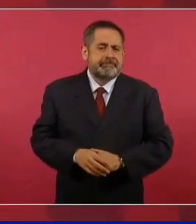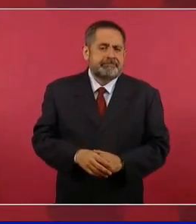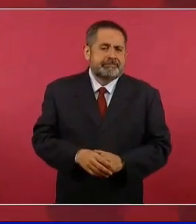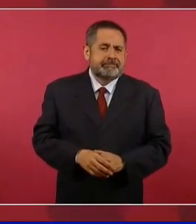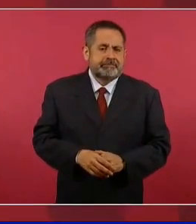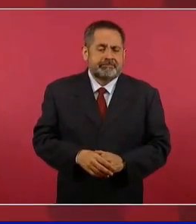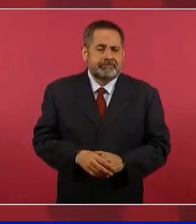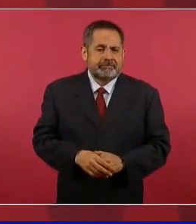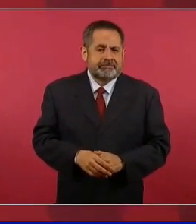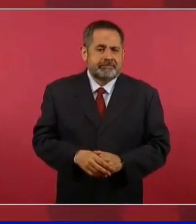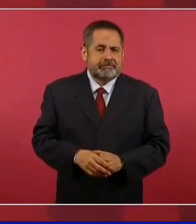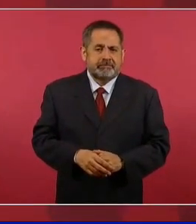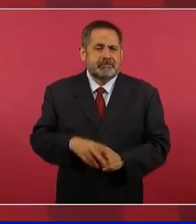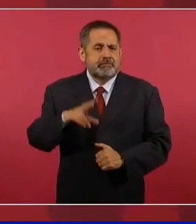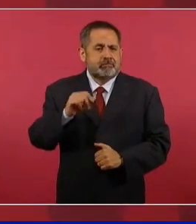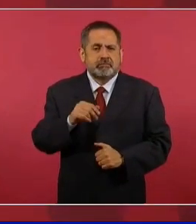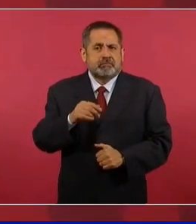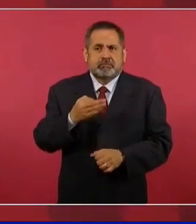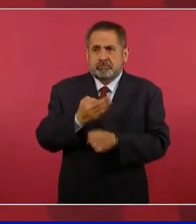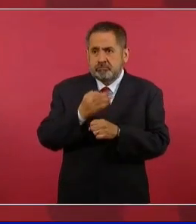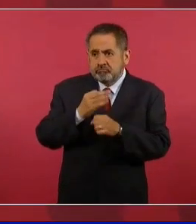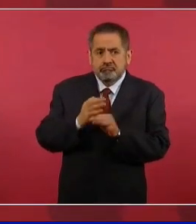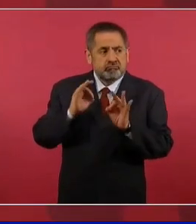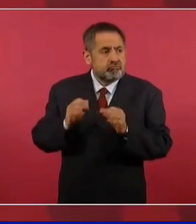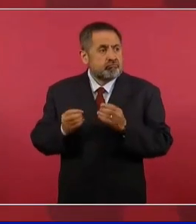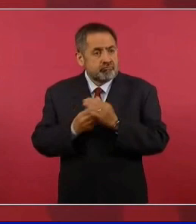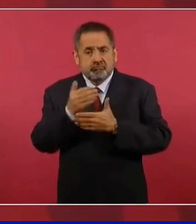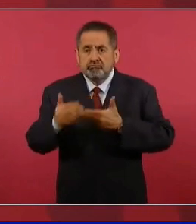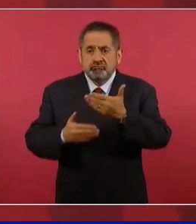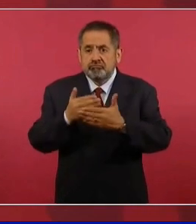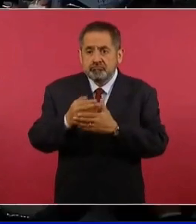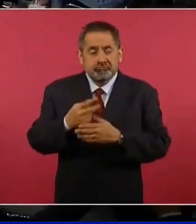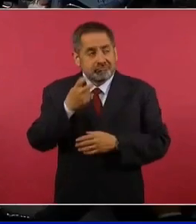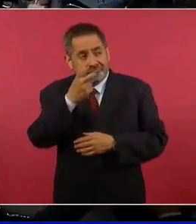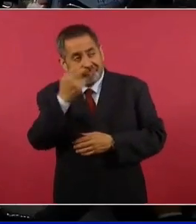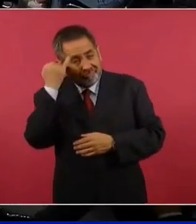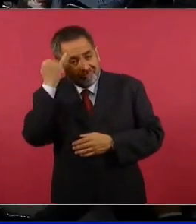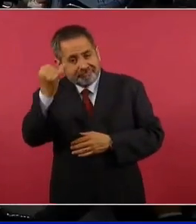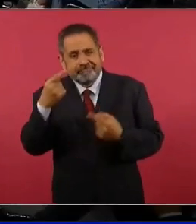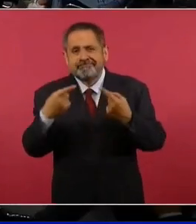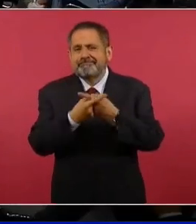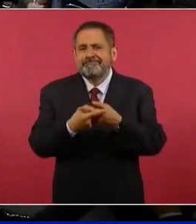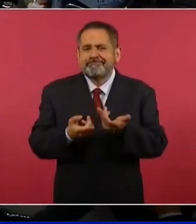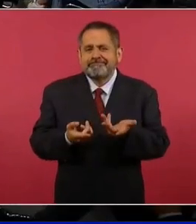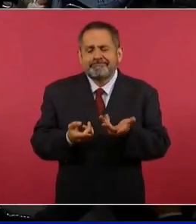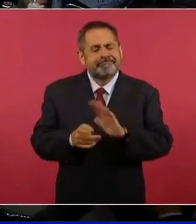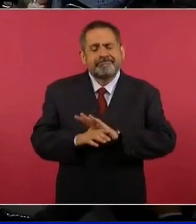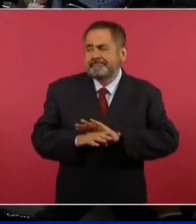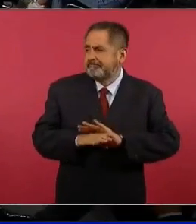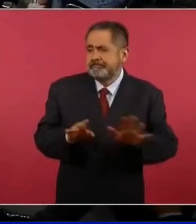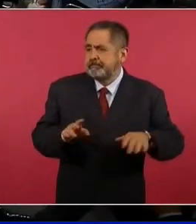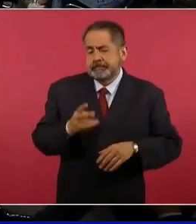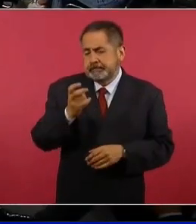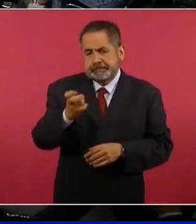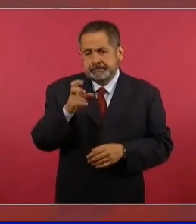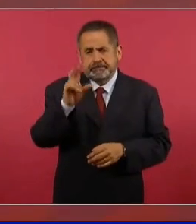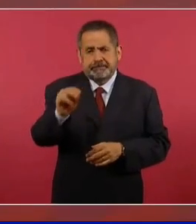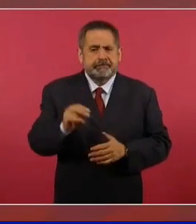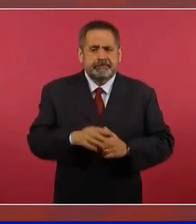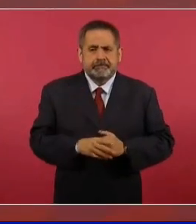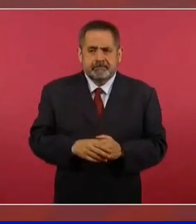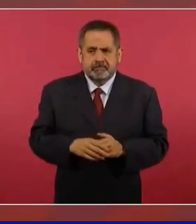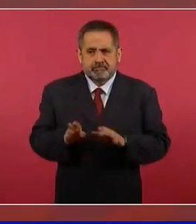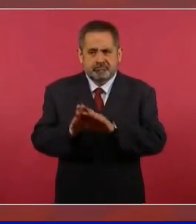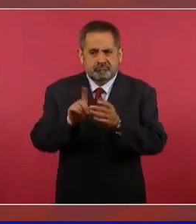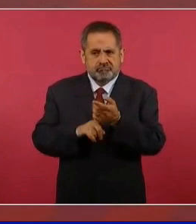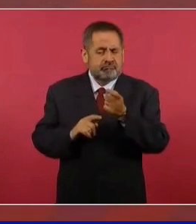Que no tiene que ver con los nuevos tiempos y que implica una